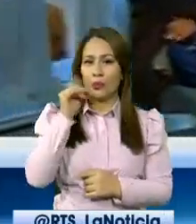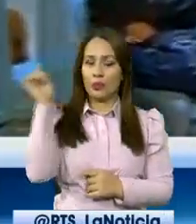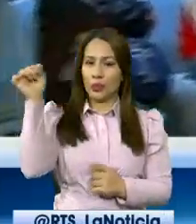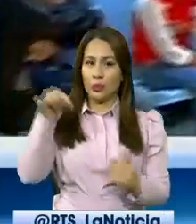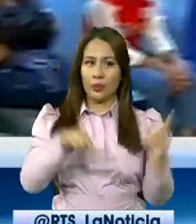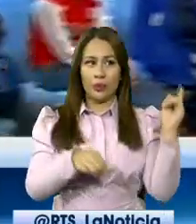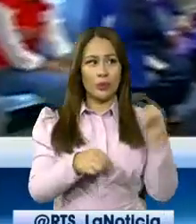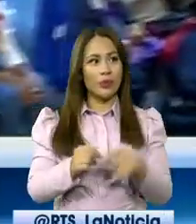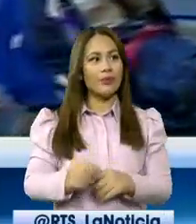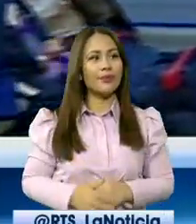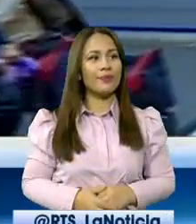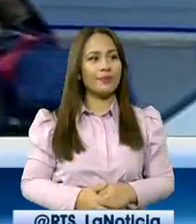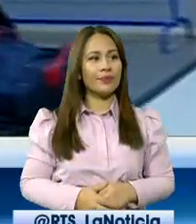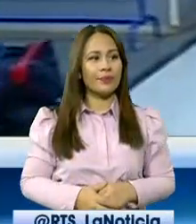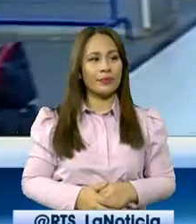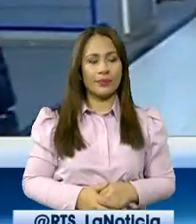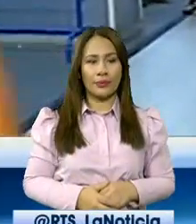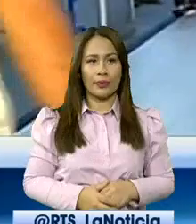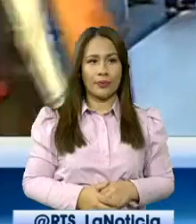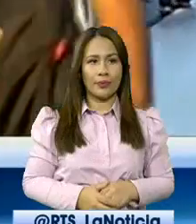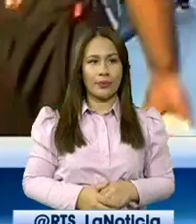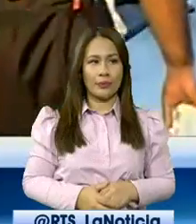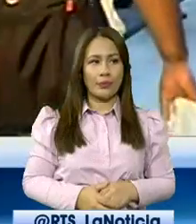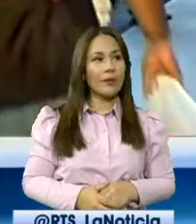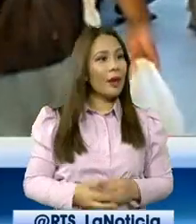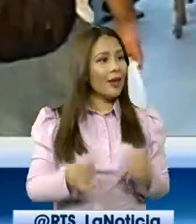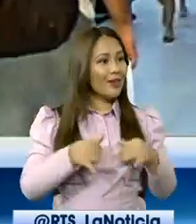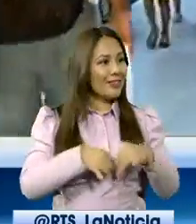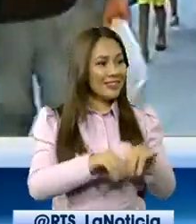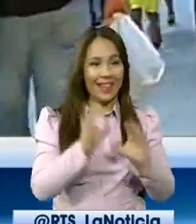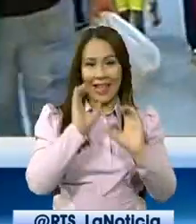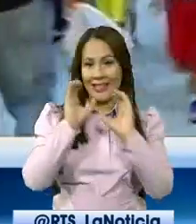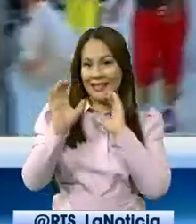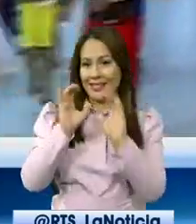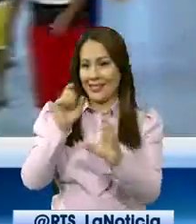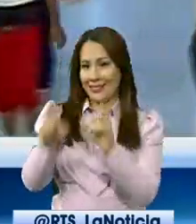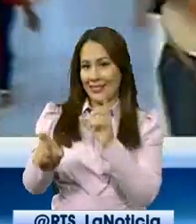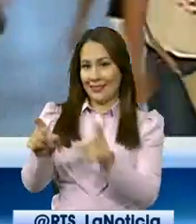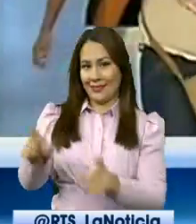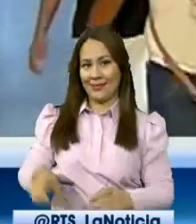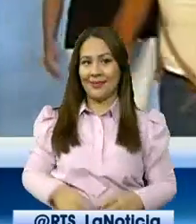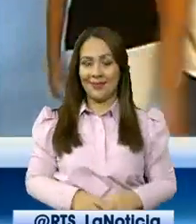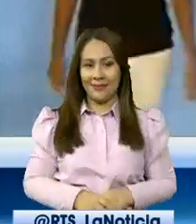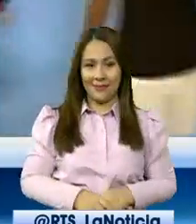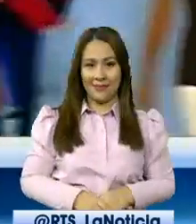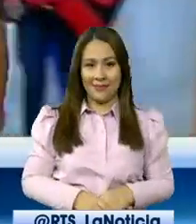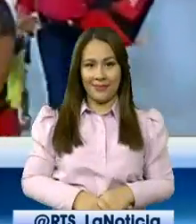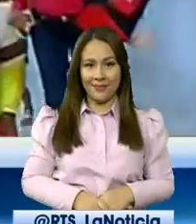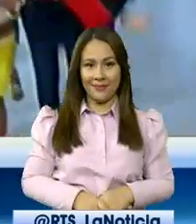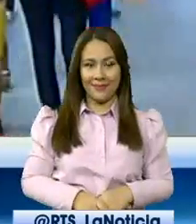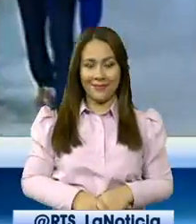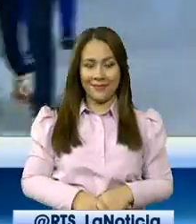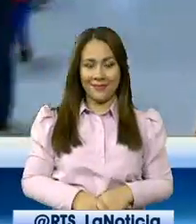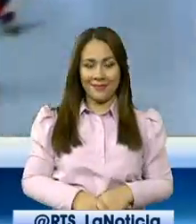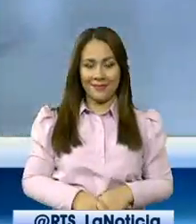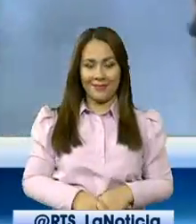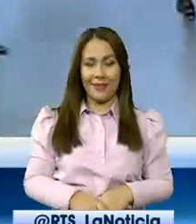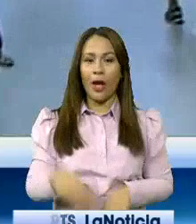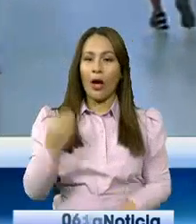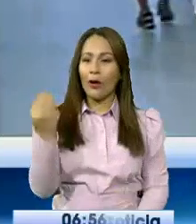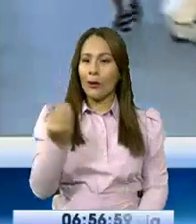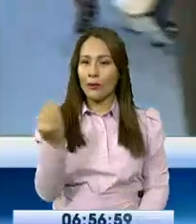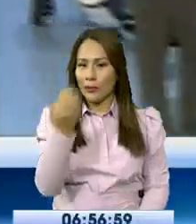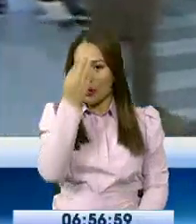la CTE. Seguimos dialogando con los usuarios. A ver. Jóvenes, muy